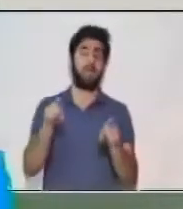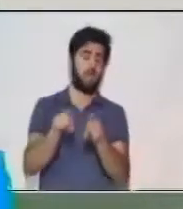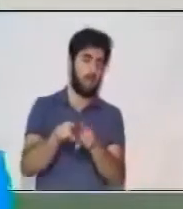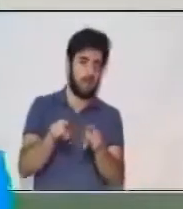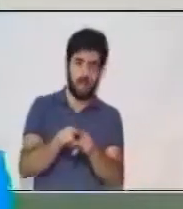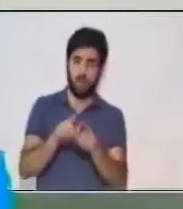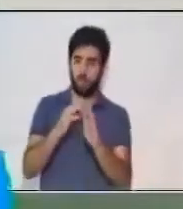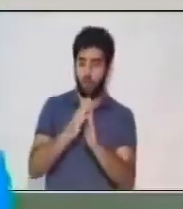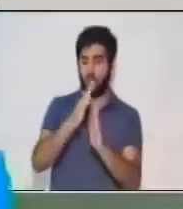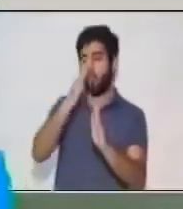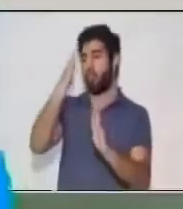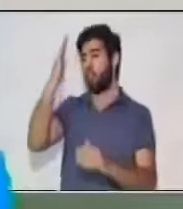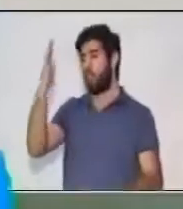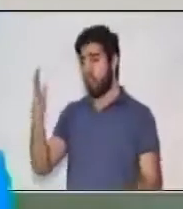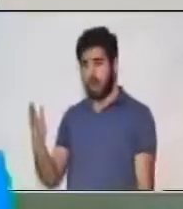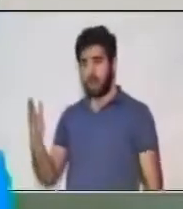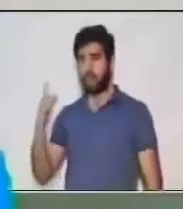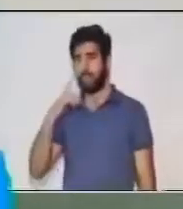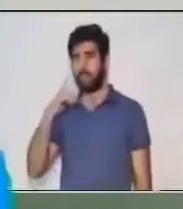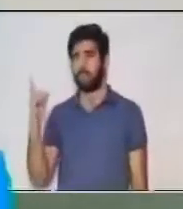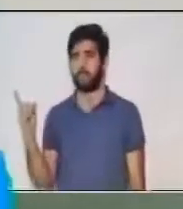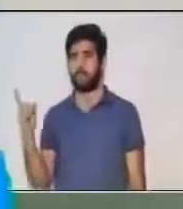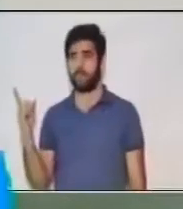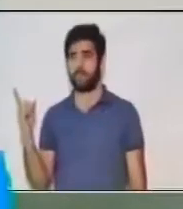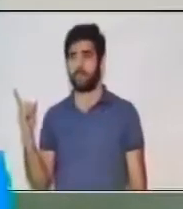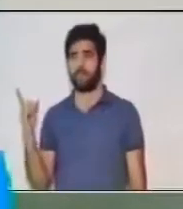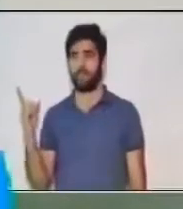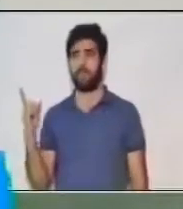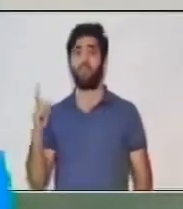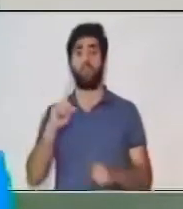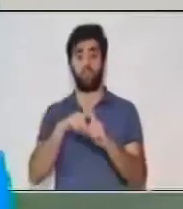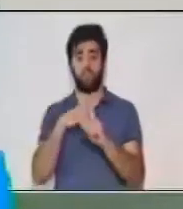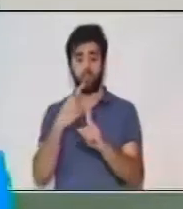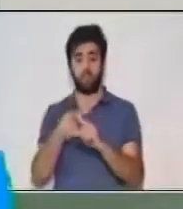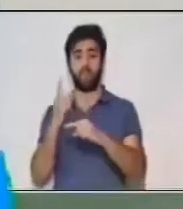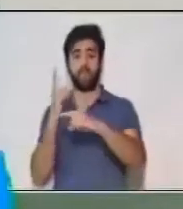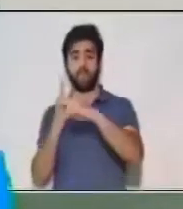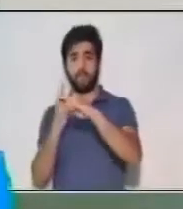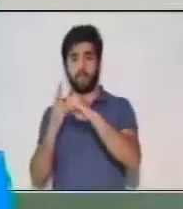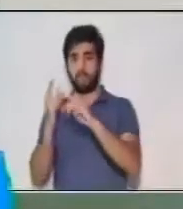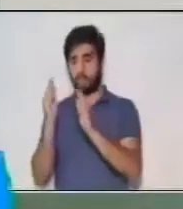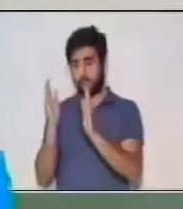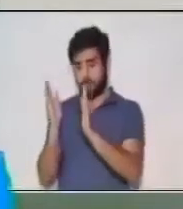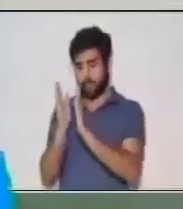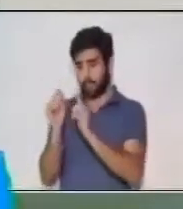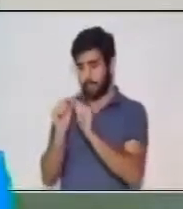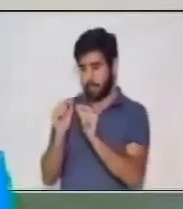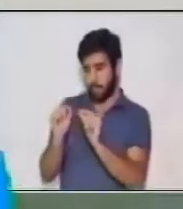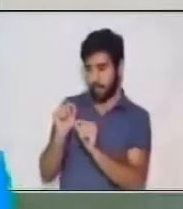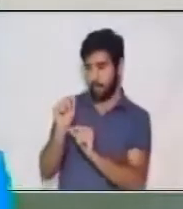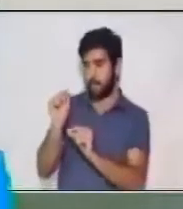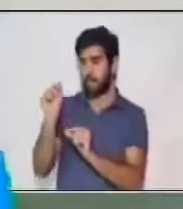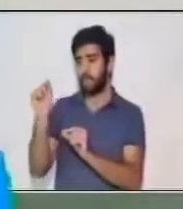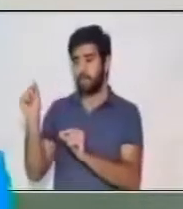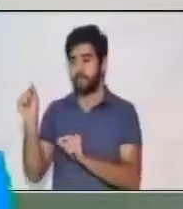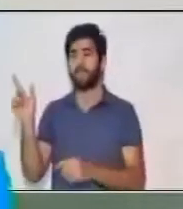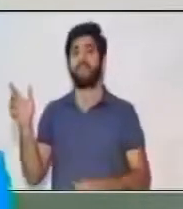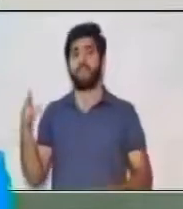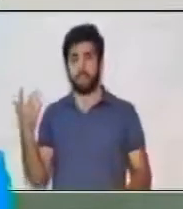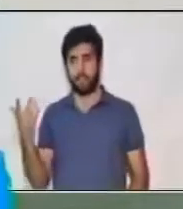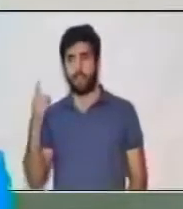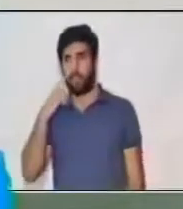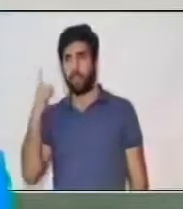De la misma forma, cuando nos estemos acercando a 1.4, vamos a tender